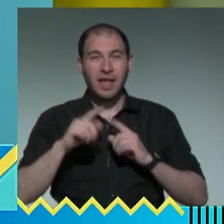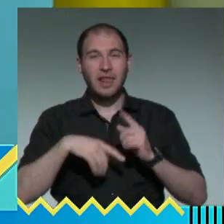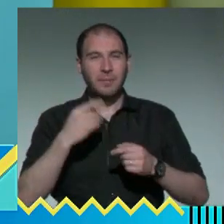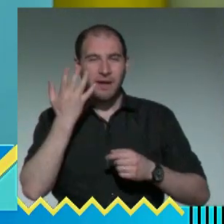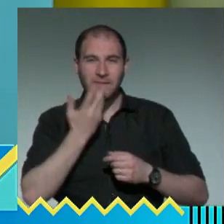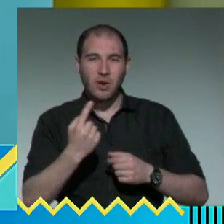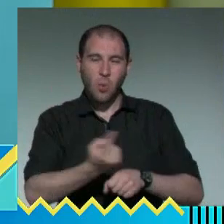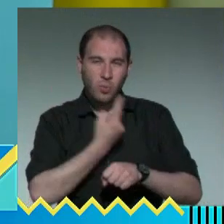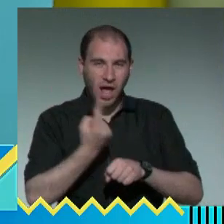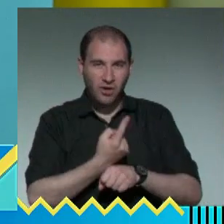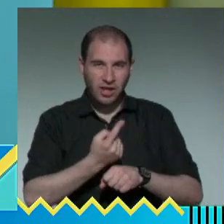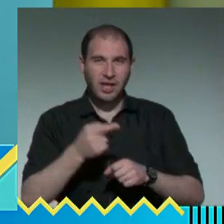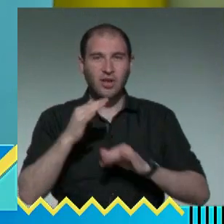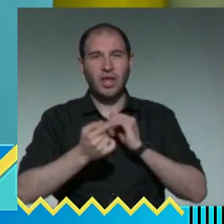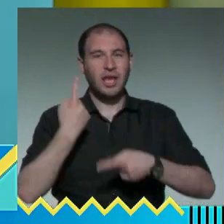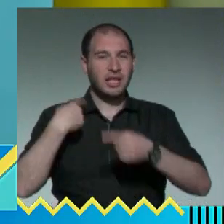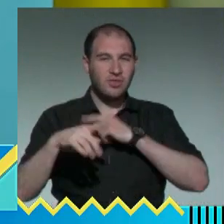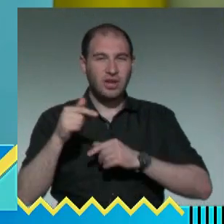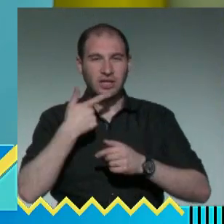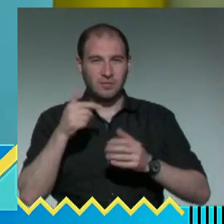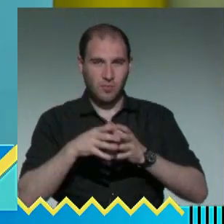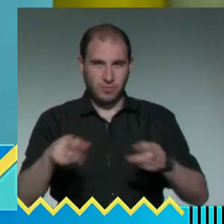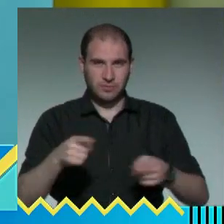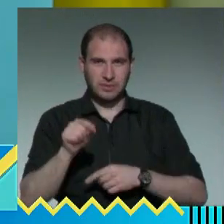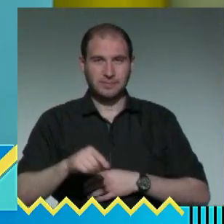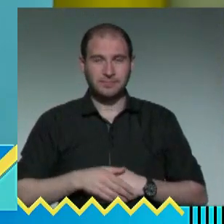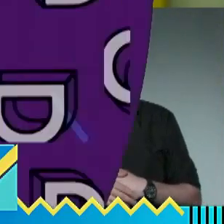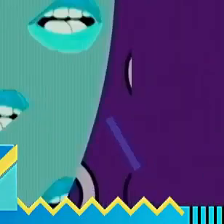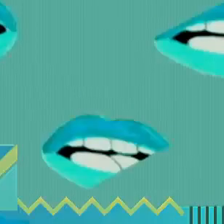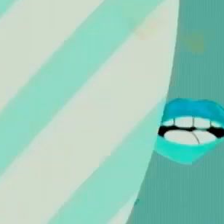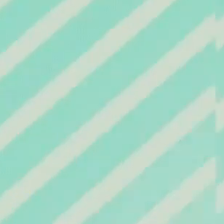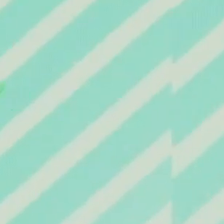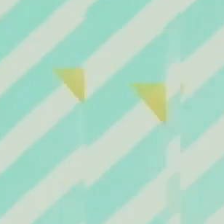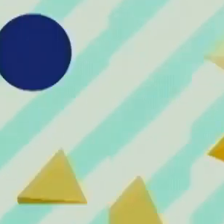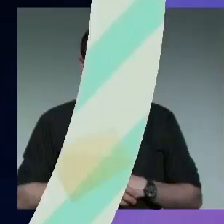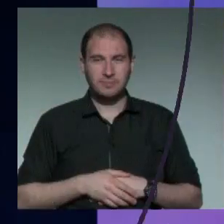deleitarnos durante una hora y meternos en la historia de lo que fue Soda Stereo.